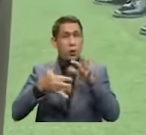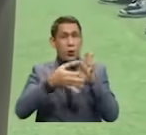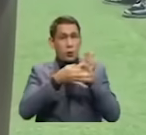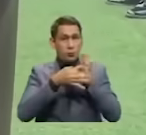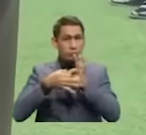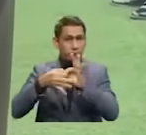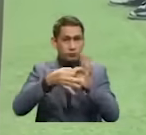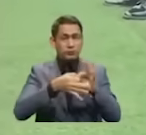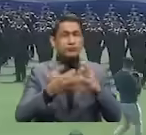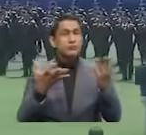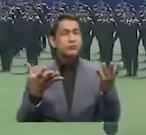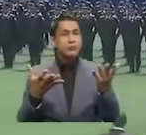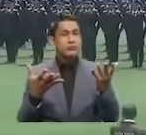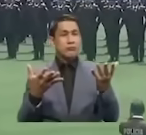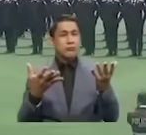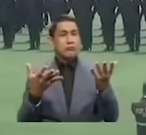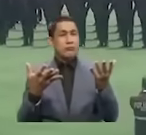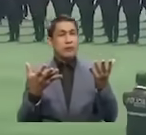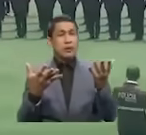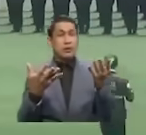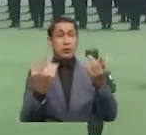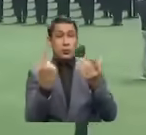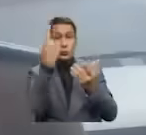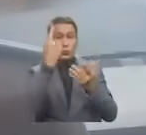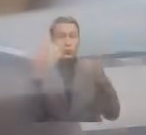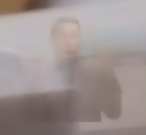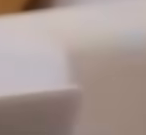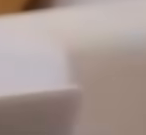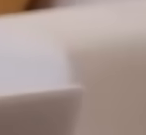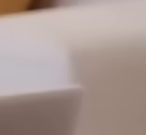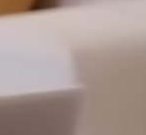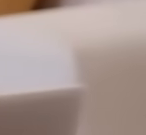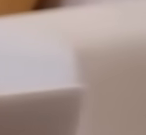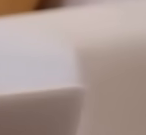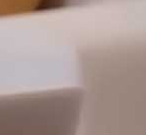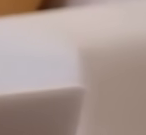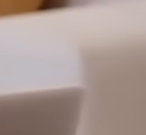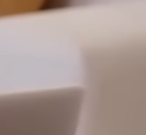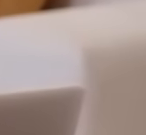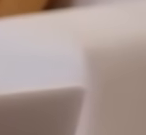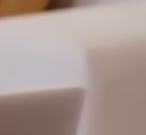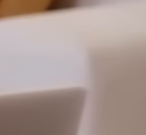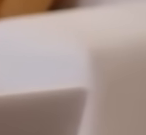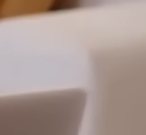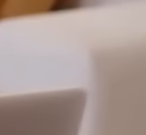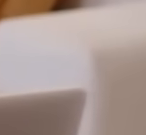ser más que todo ser un solo puño. Mi vocación ha sido...